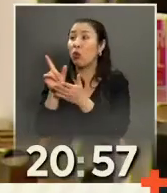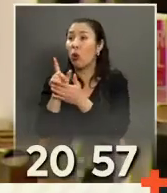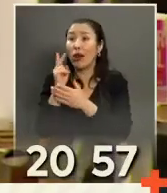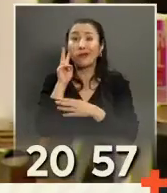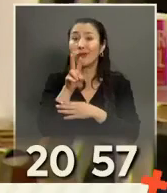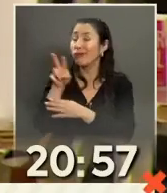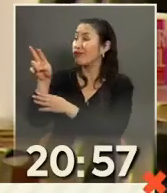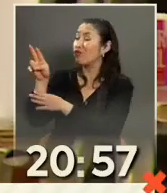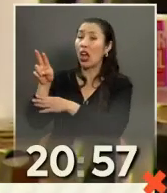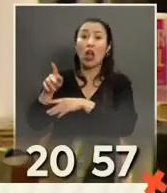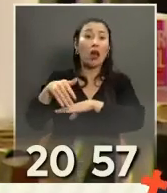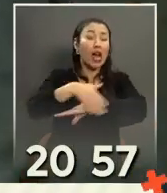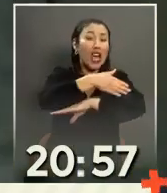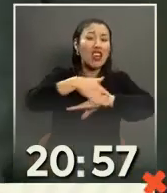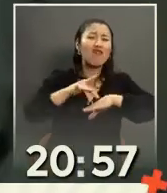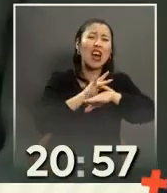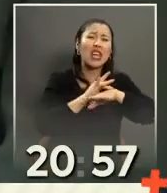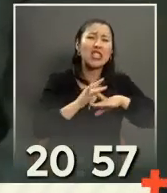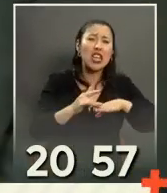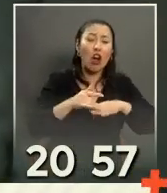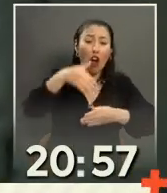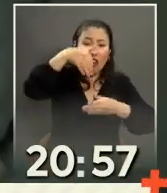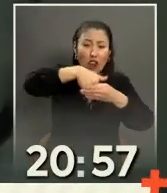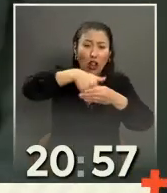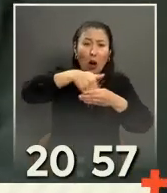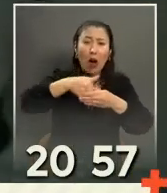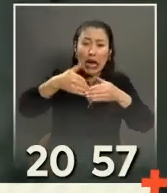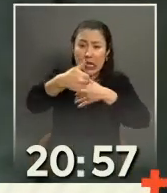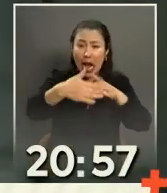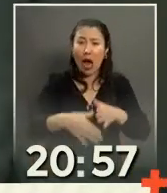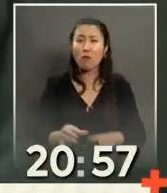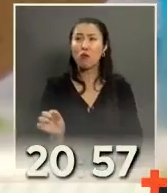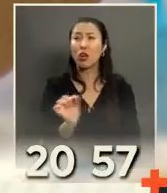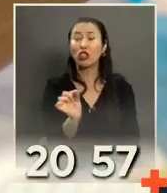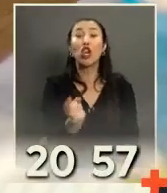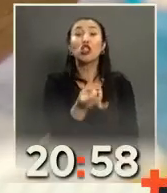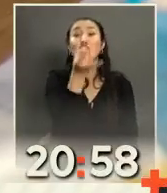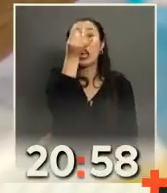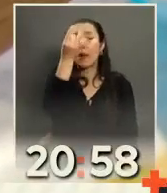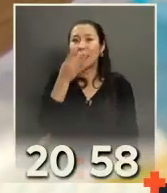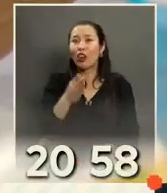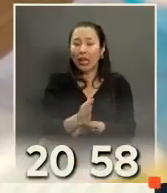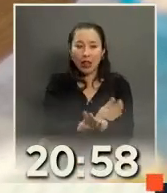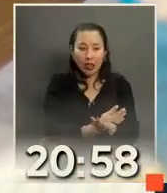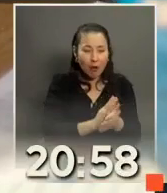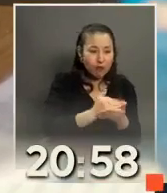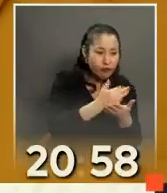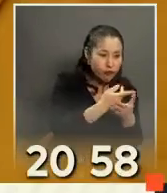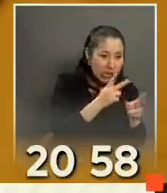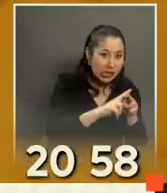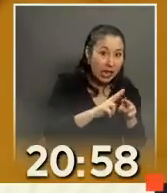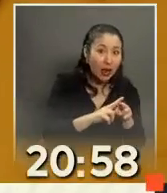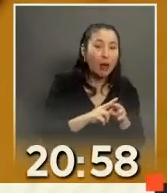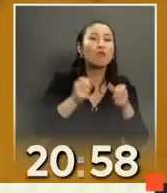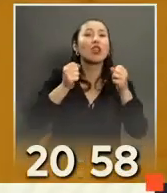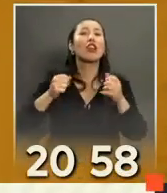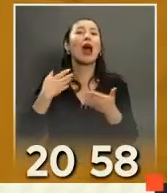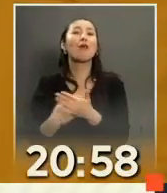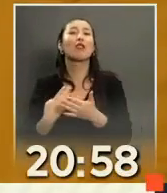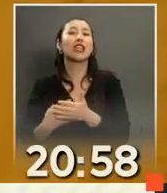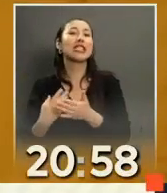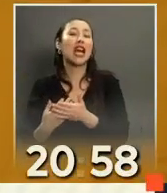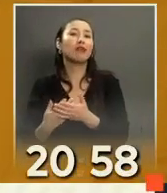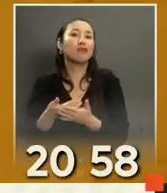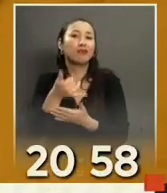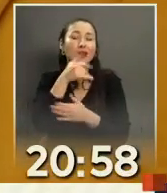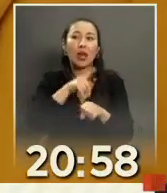vacíos, urnas con pocos votos y solo los que vinieron preparados pudieron pasar el tiempo más lúdicamente. Ayer dijimos que íbamos a entretenernos,